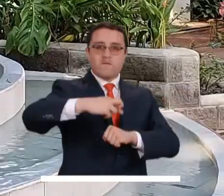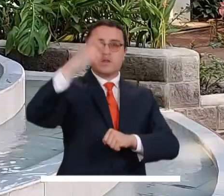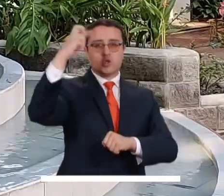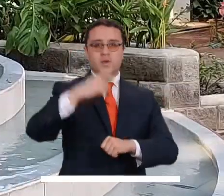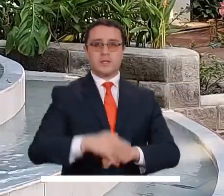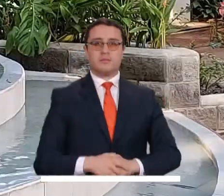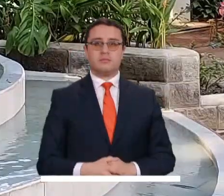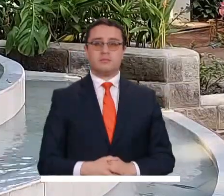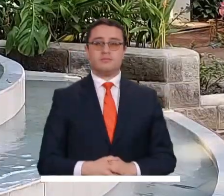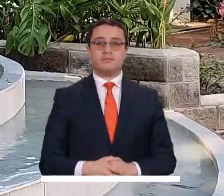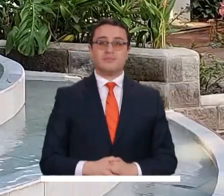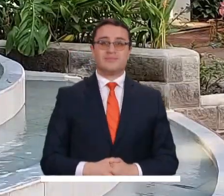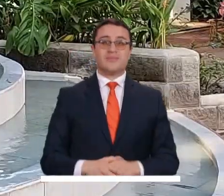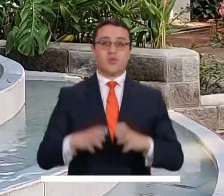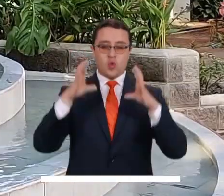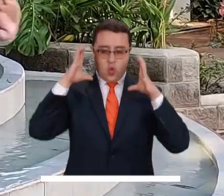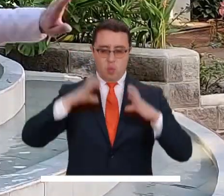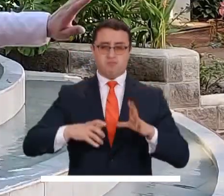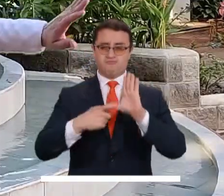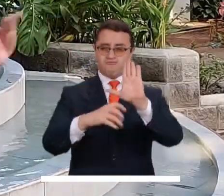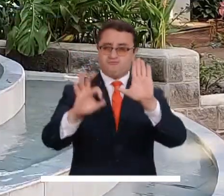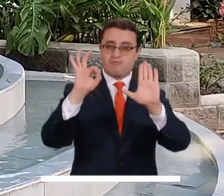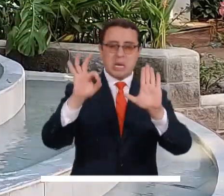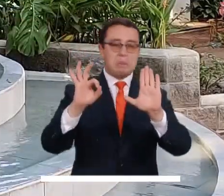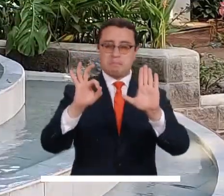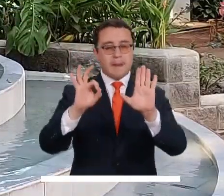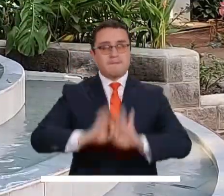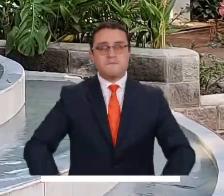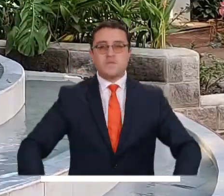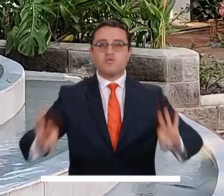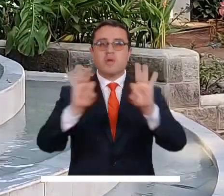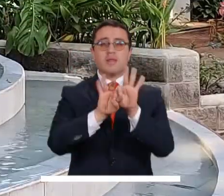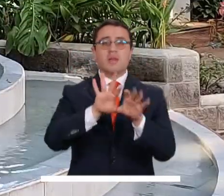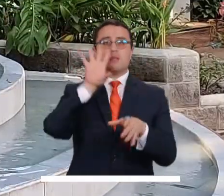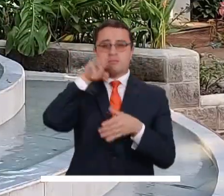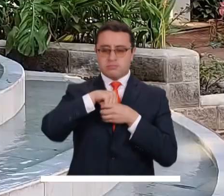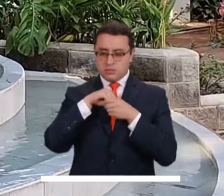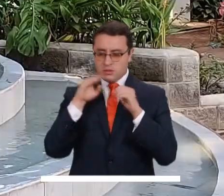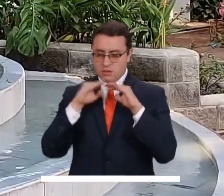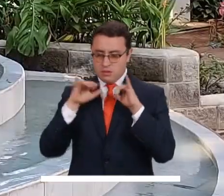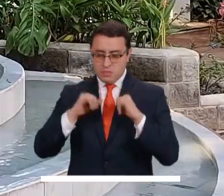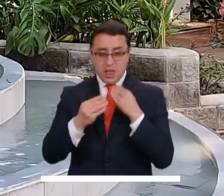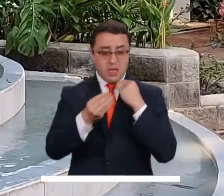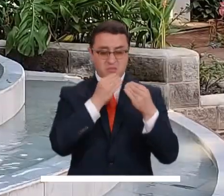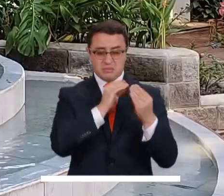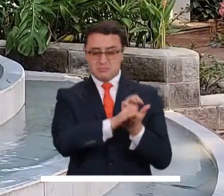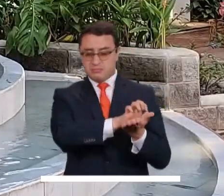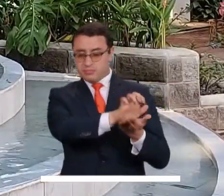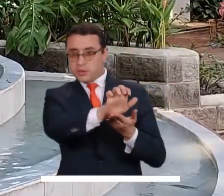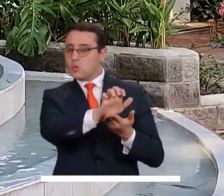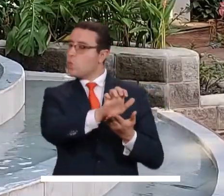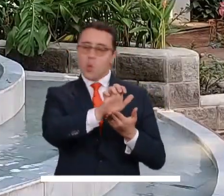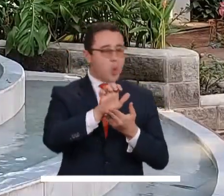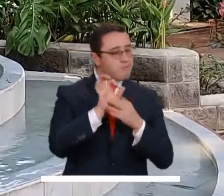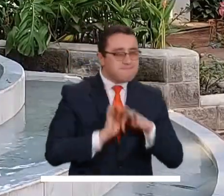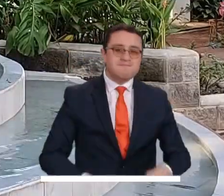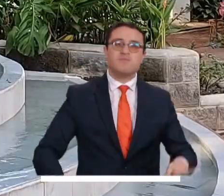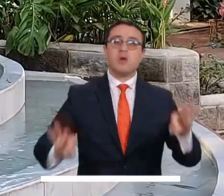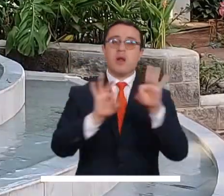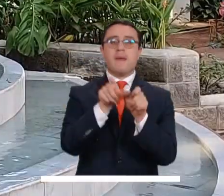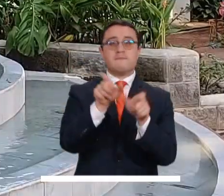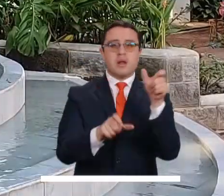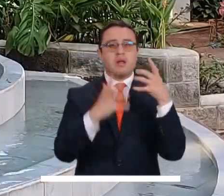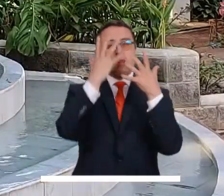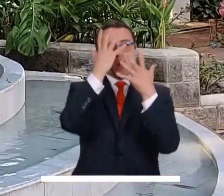apariencia descuidada es supremamente importante. El aislamiento social, el apetito también es vital, porque las personas cuando tienen